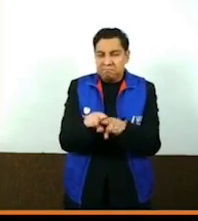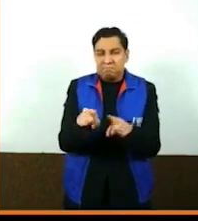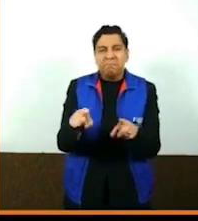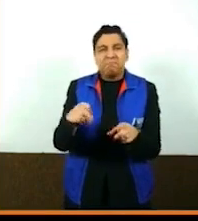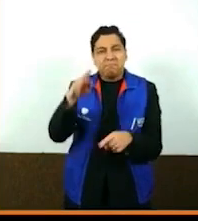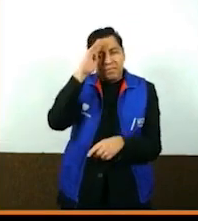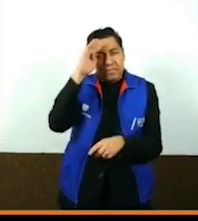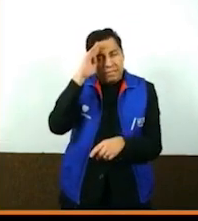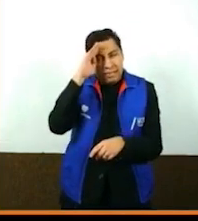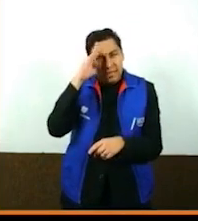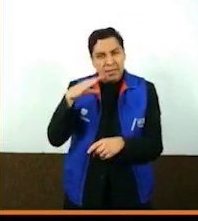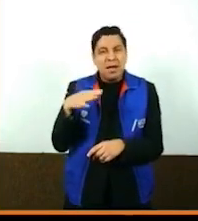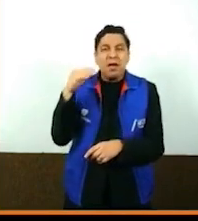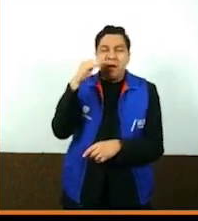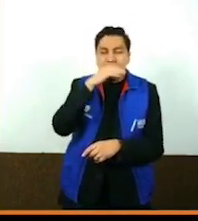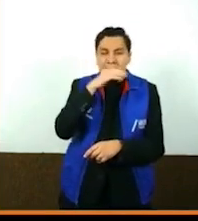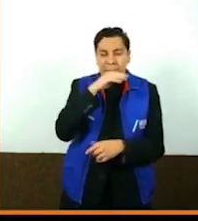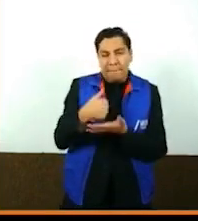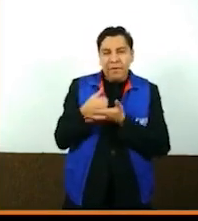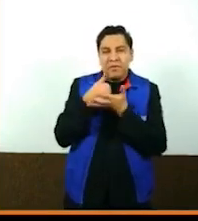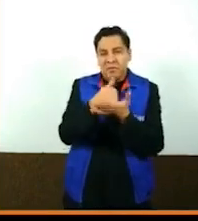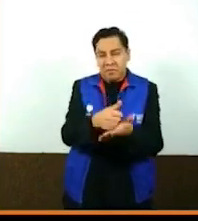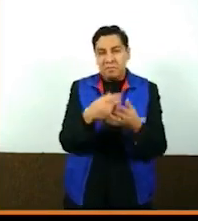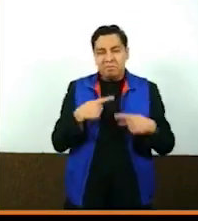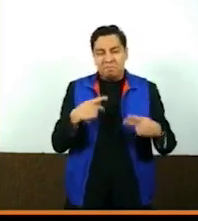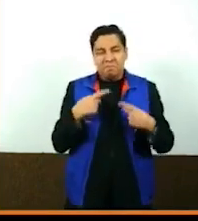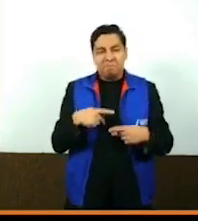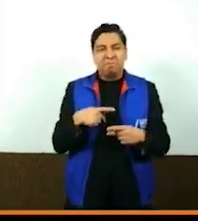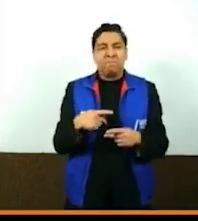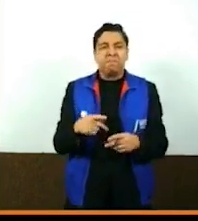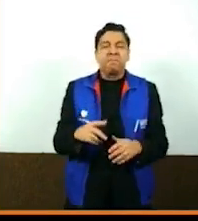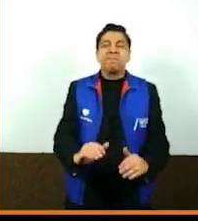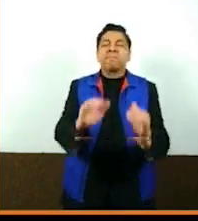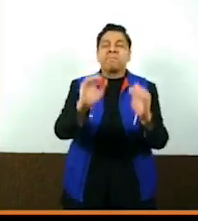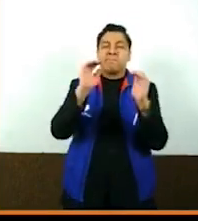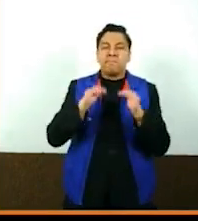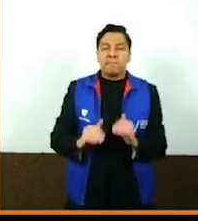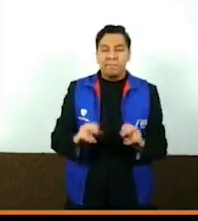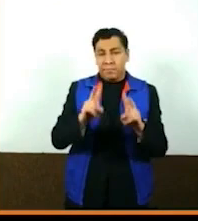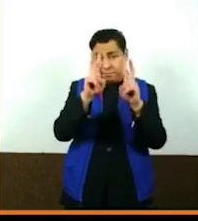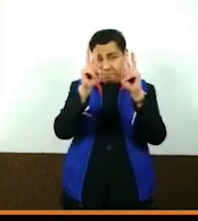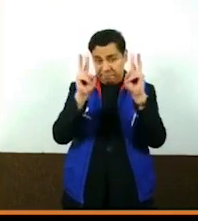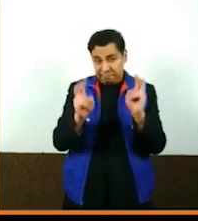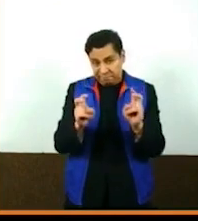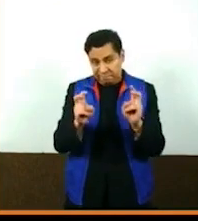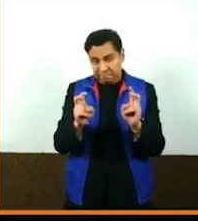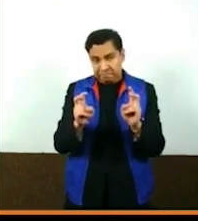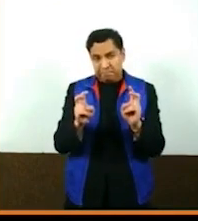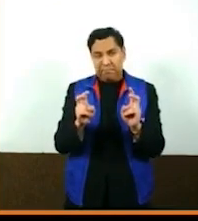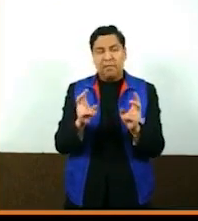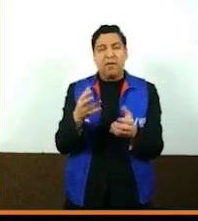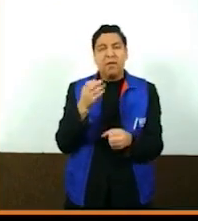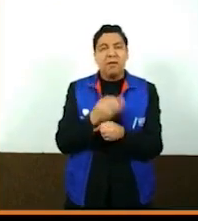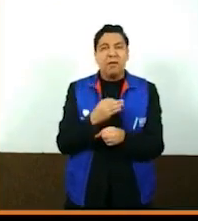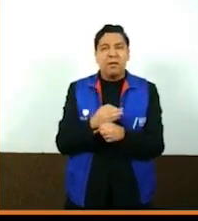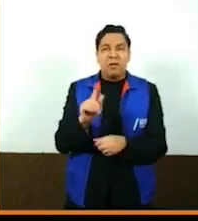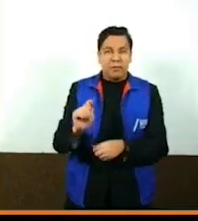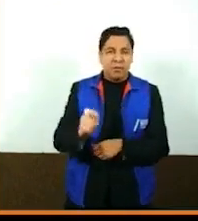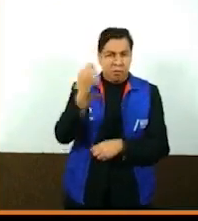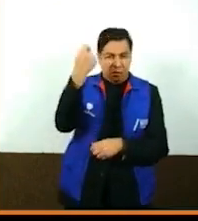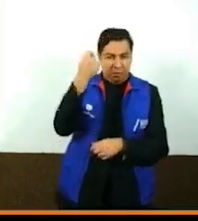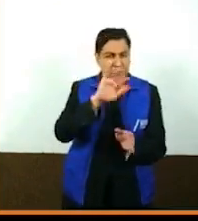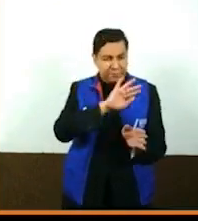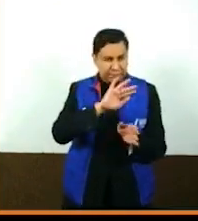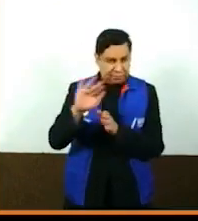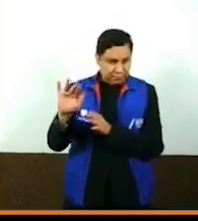ambiental que tanto necesitamos. Y bueno, ahora vamos a hablar de un tema, Gerardo, que creo que a veces hablamos ahorita de tecnología,